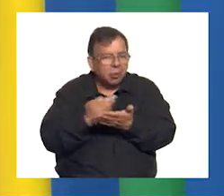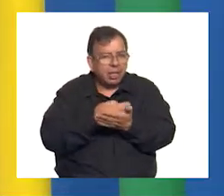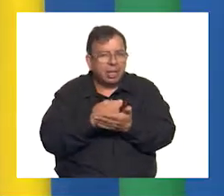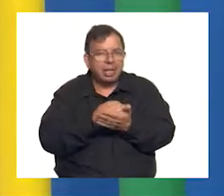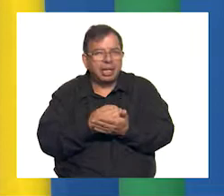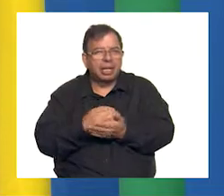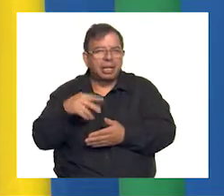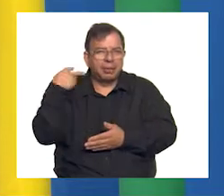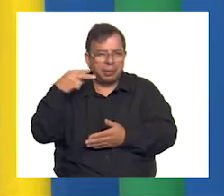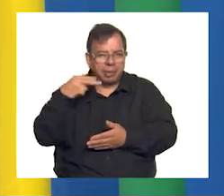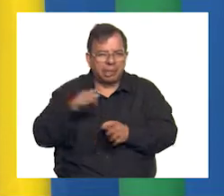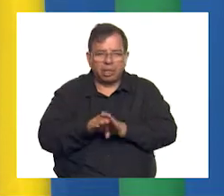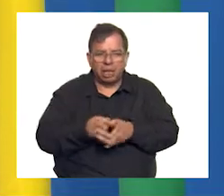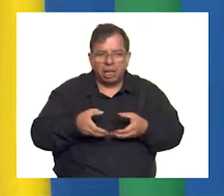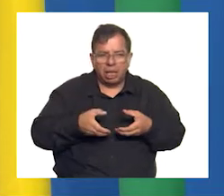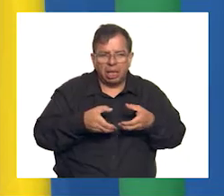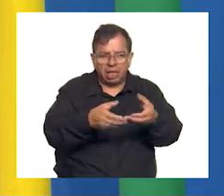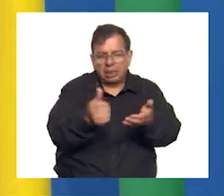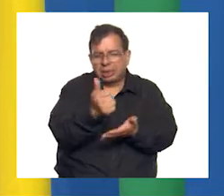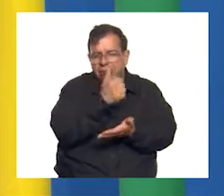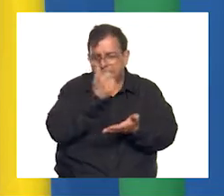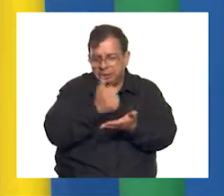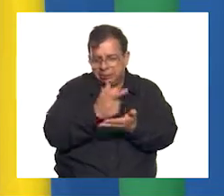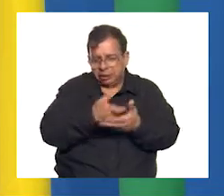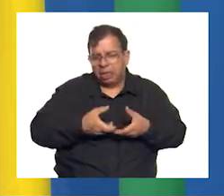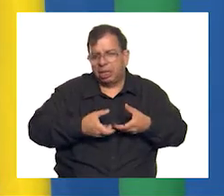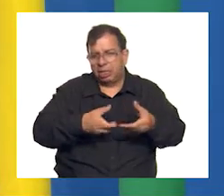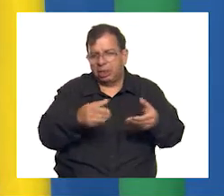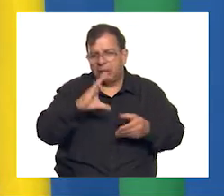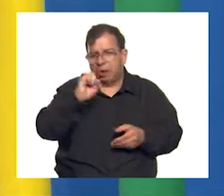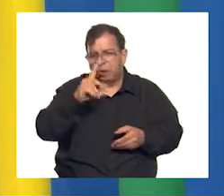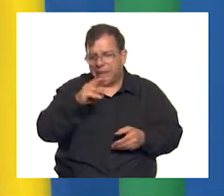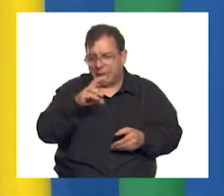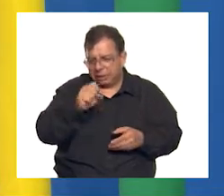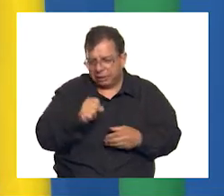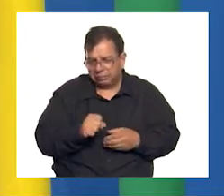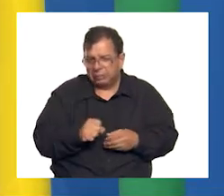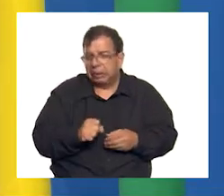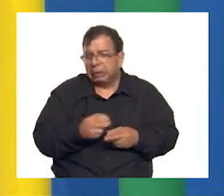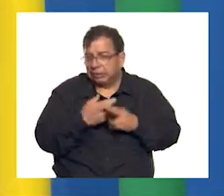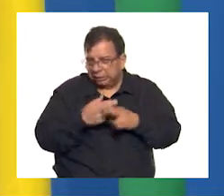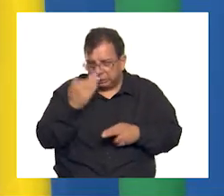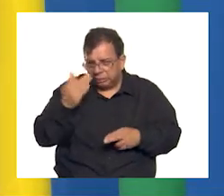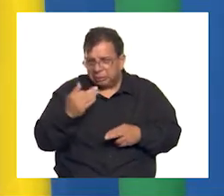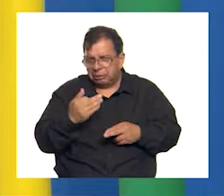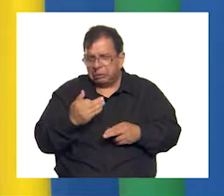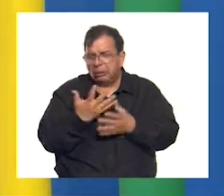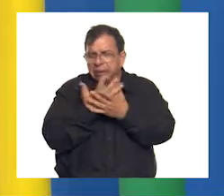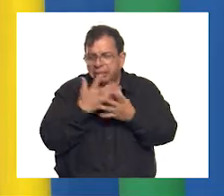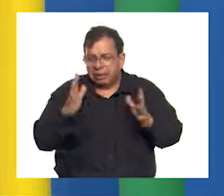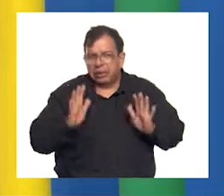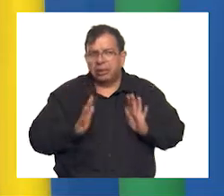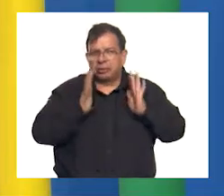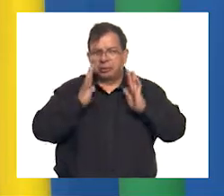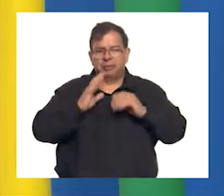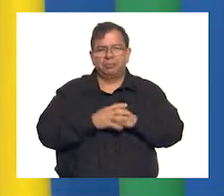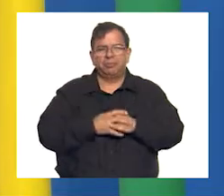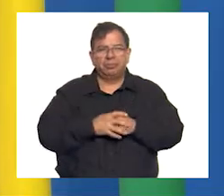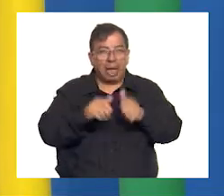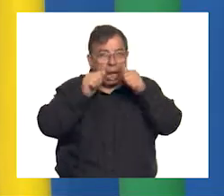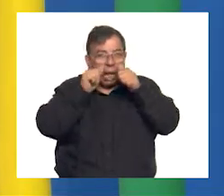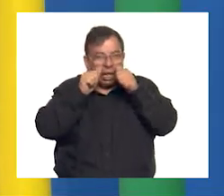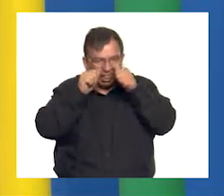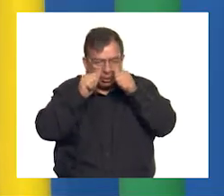del Callejón de la Condesa, en la Ciudad de México. Y si nos queda tiempo, nos contará una leyenda sorpresa. Presta